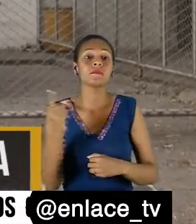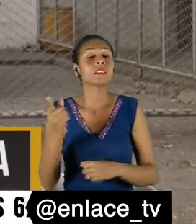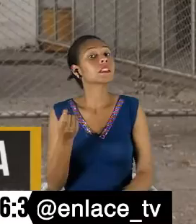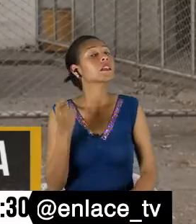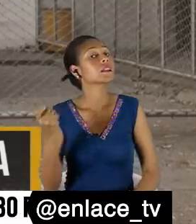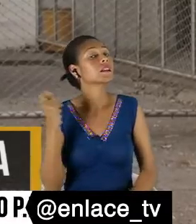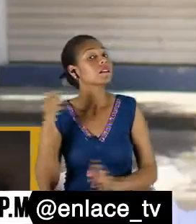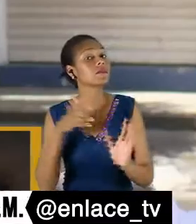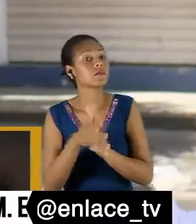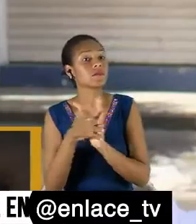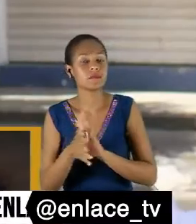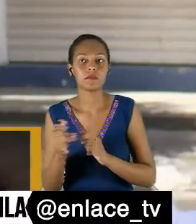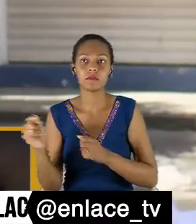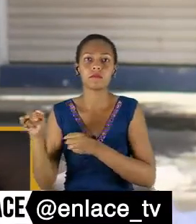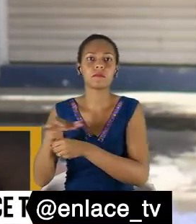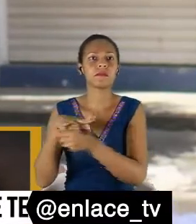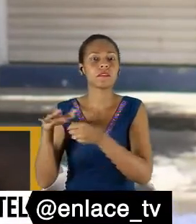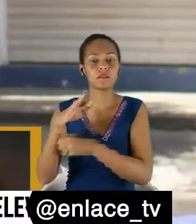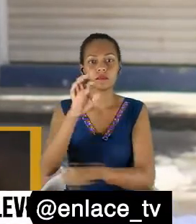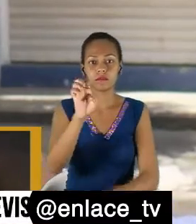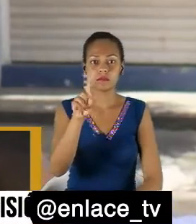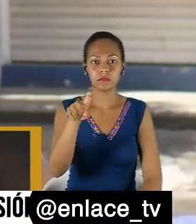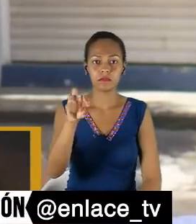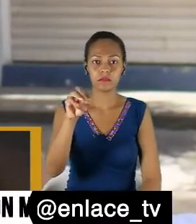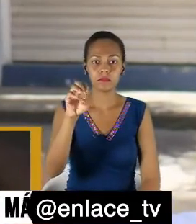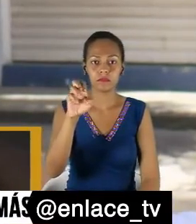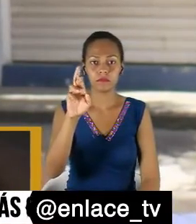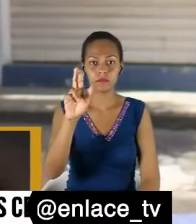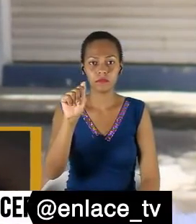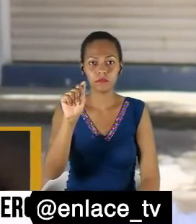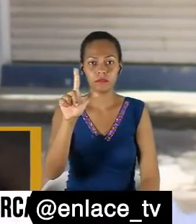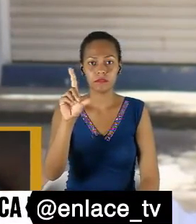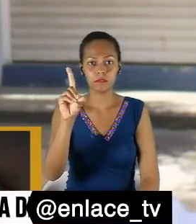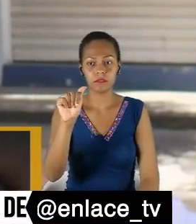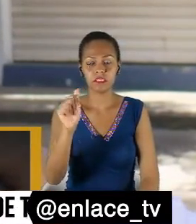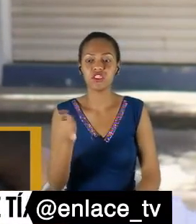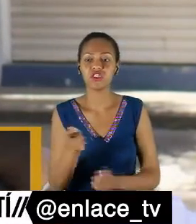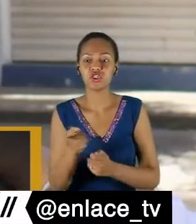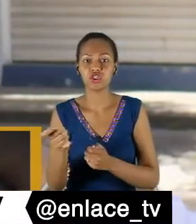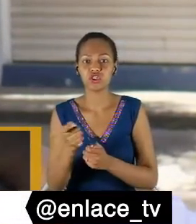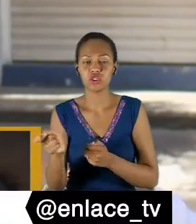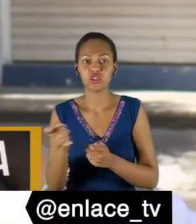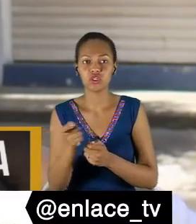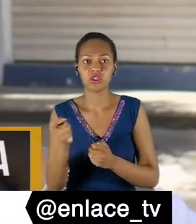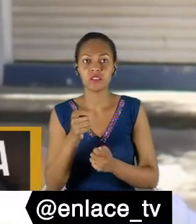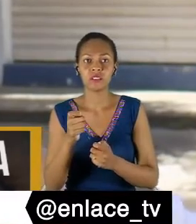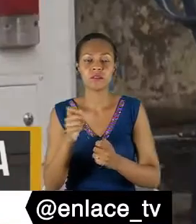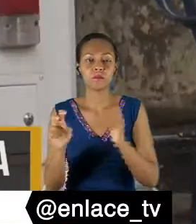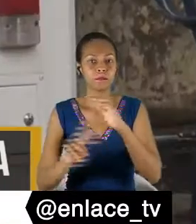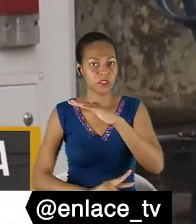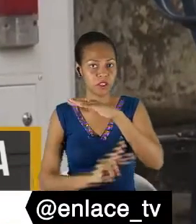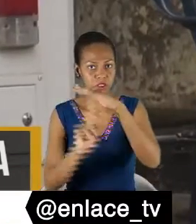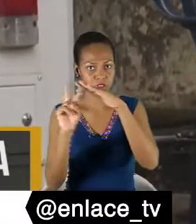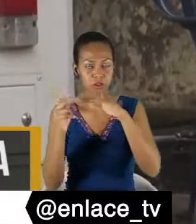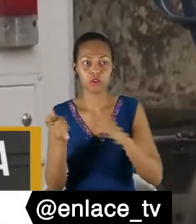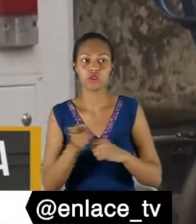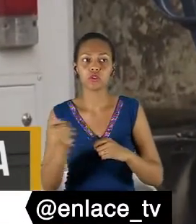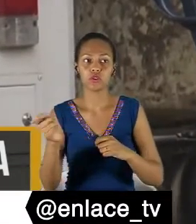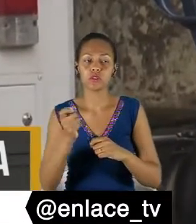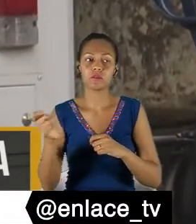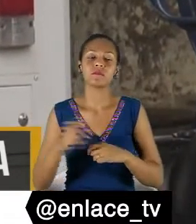procedían del barrio Esmeralda de o cerca de Pozo 7 y fueron traídas por las autoridades. Para el profesional